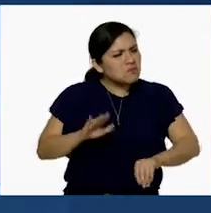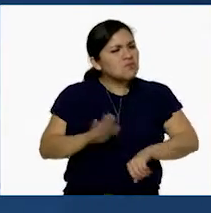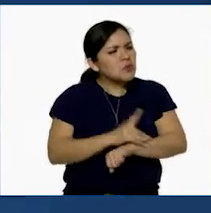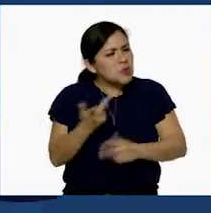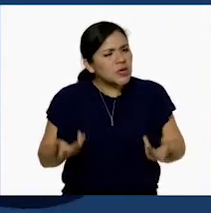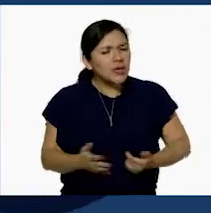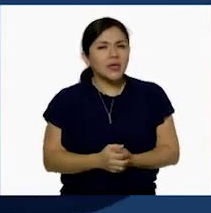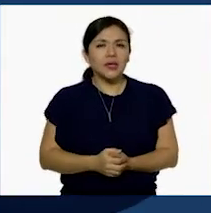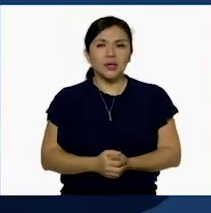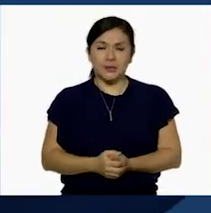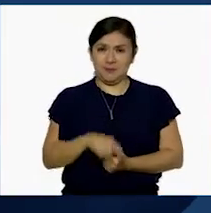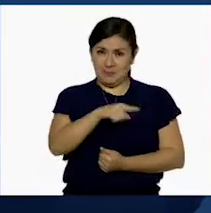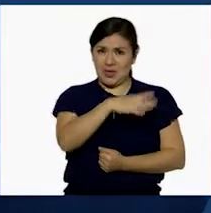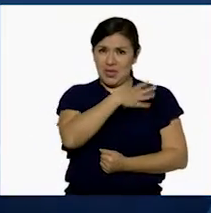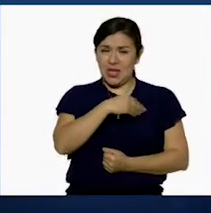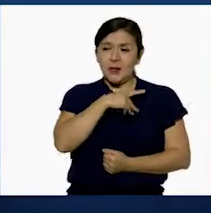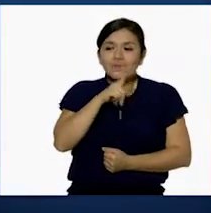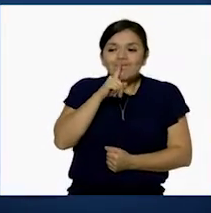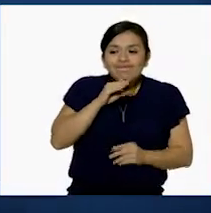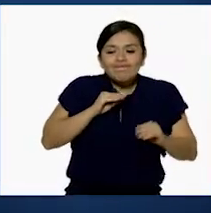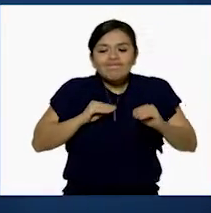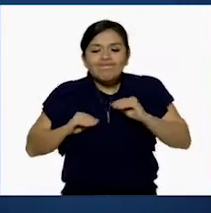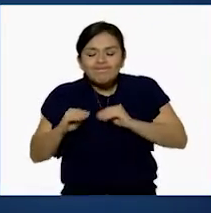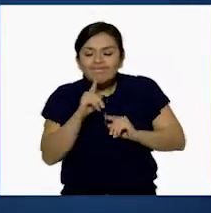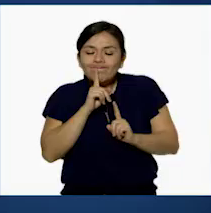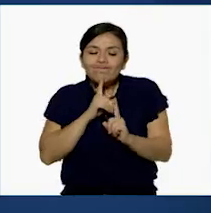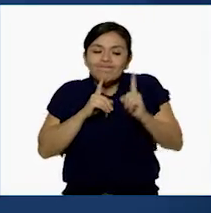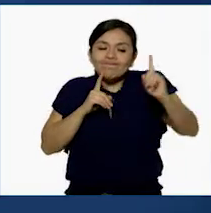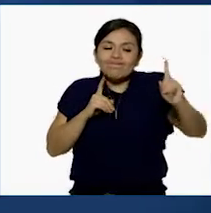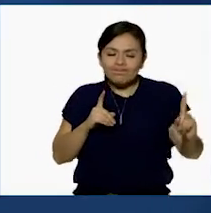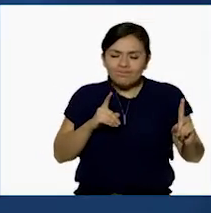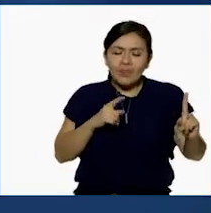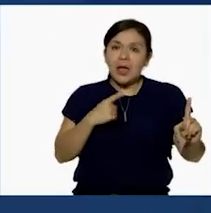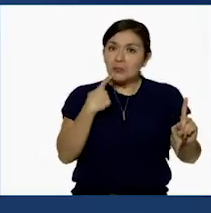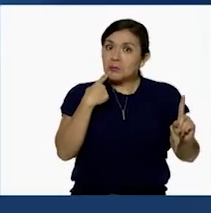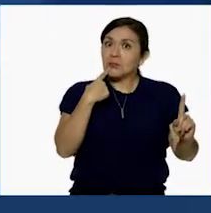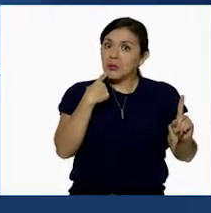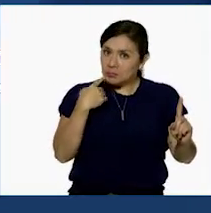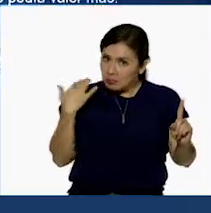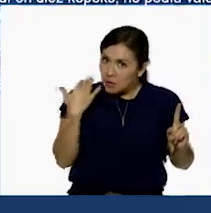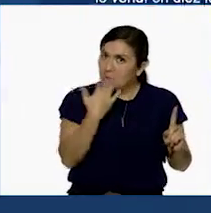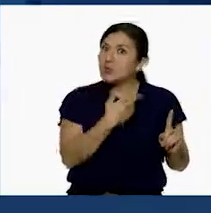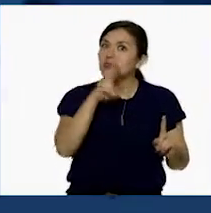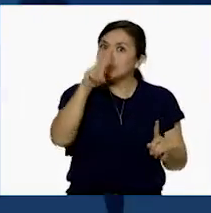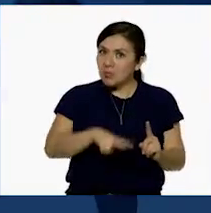tercer hijo, que permanecía aparte. «¿Tenía buen gusto tu melocotón?».